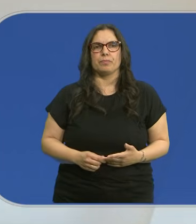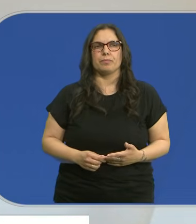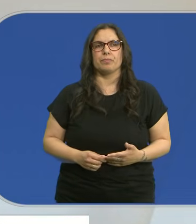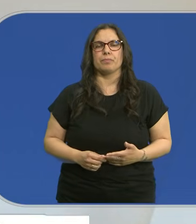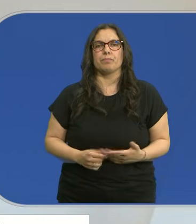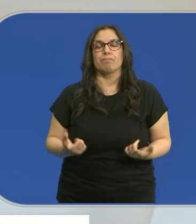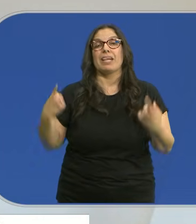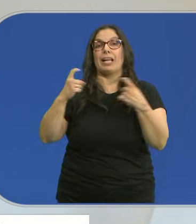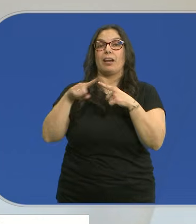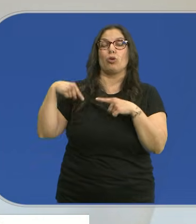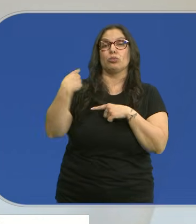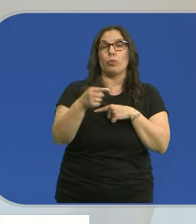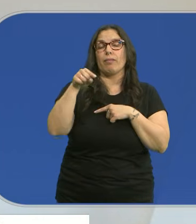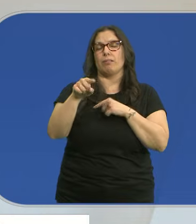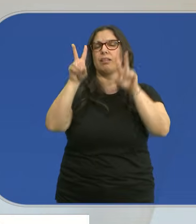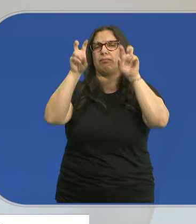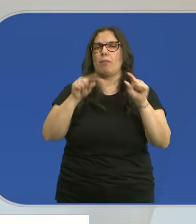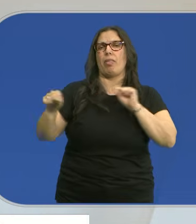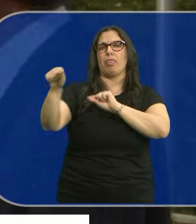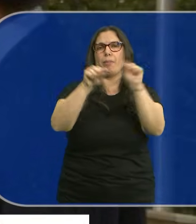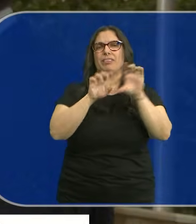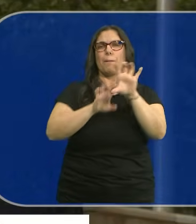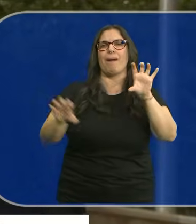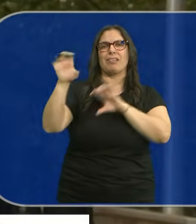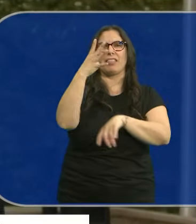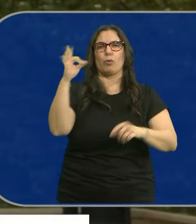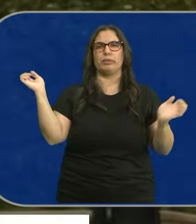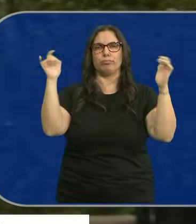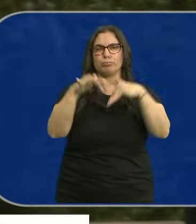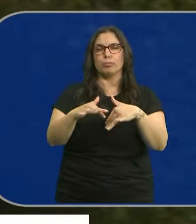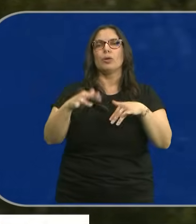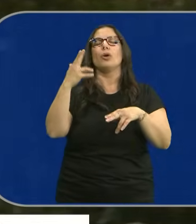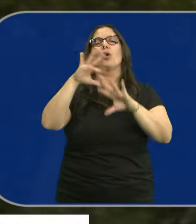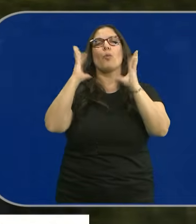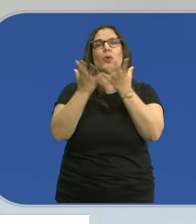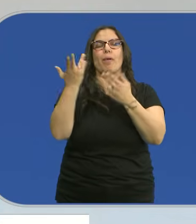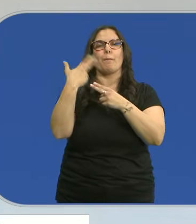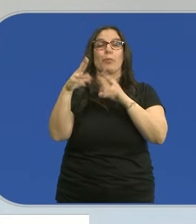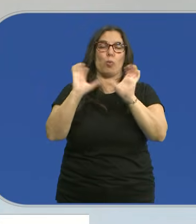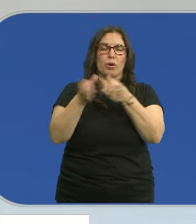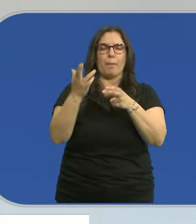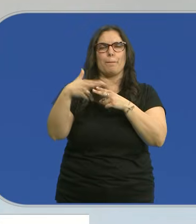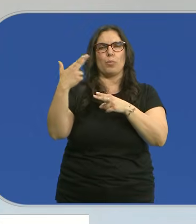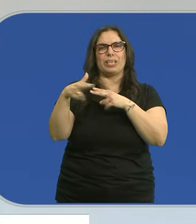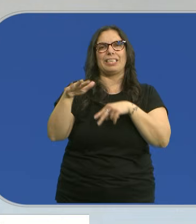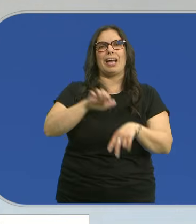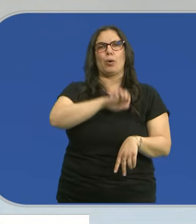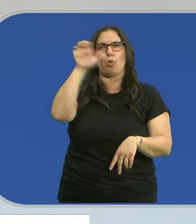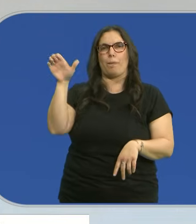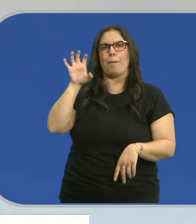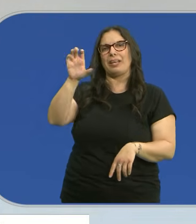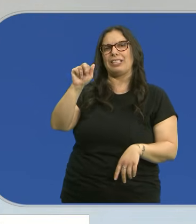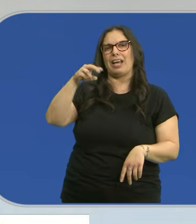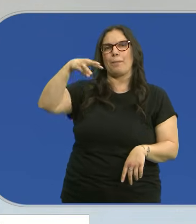Las consecuencias de esa guerra es uno de los puntos que debaten 50 países en la cumbre de la Comunidad Política Europea en Armenia, a la que Pedro Sánchez ha llegado